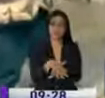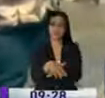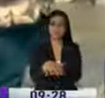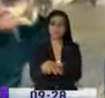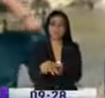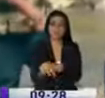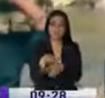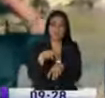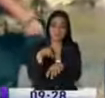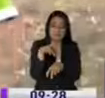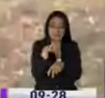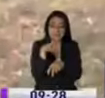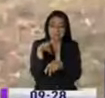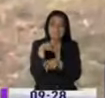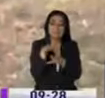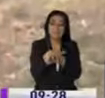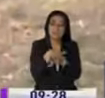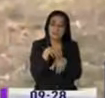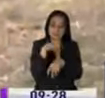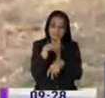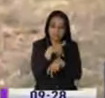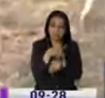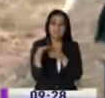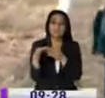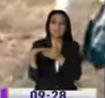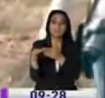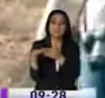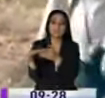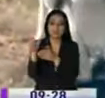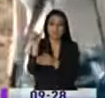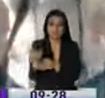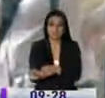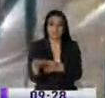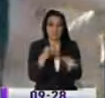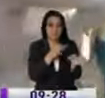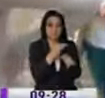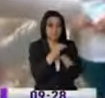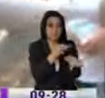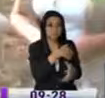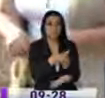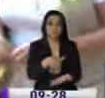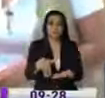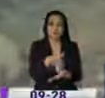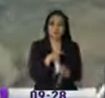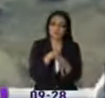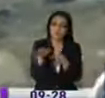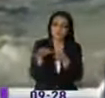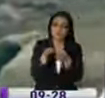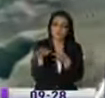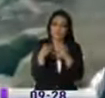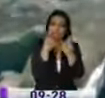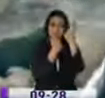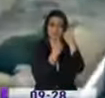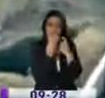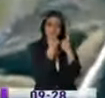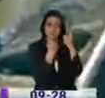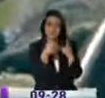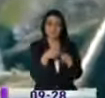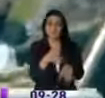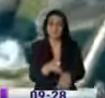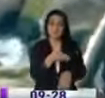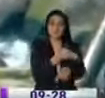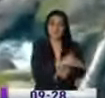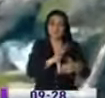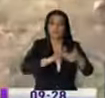que cautelosamente se pasa. Aquí el guía nos explica todas las inquietudes que tenemos. Una de ellas es que antes, en